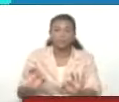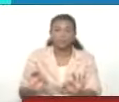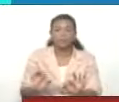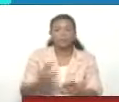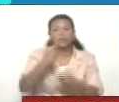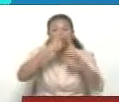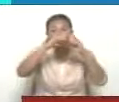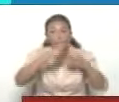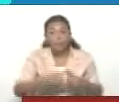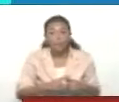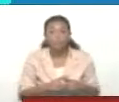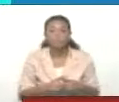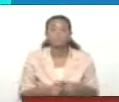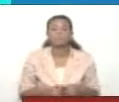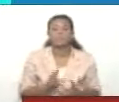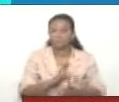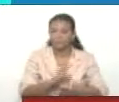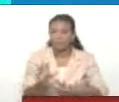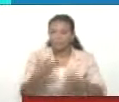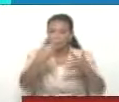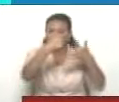los números.